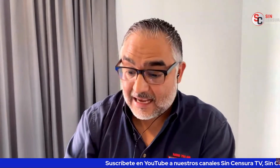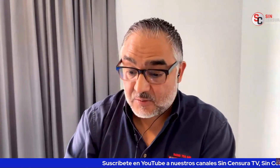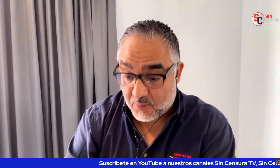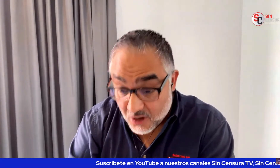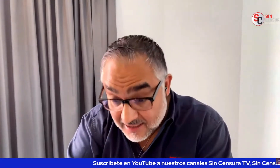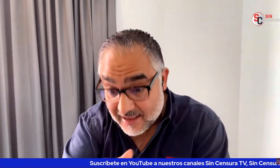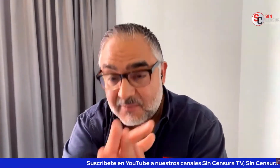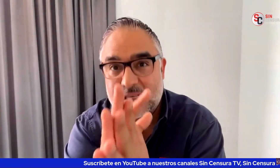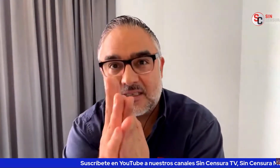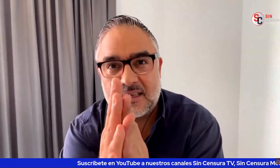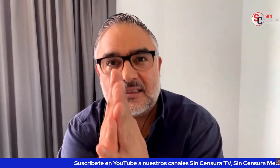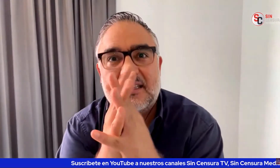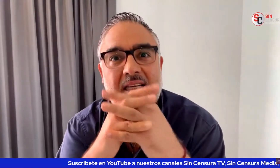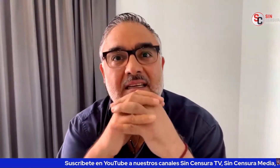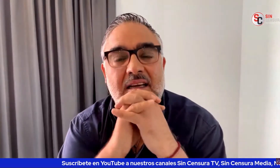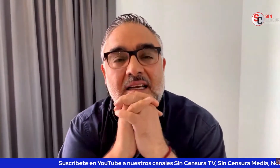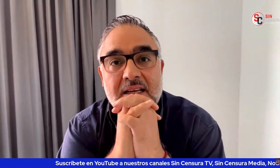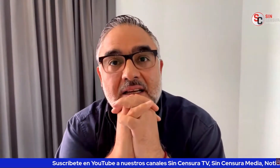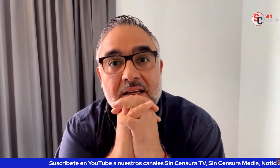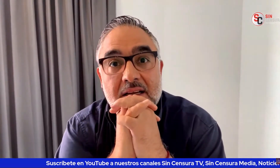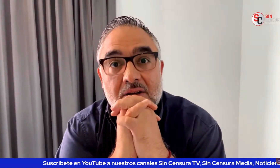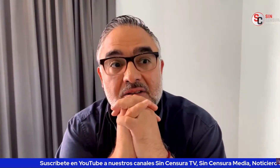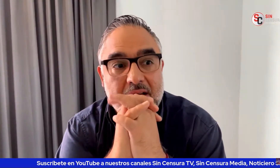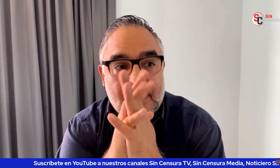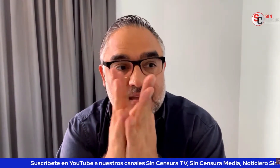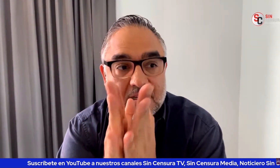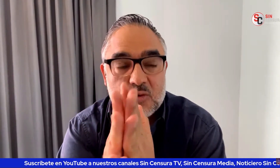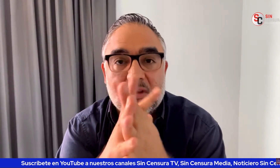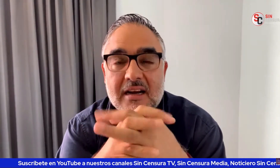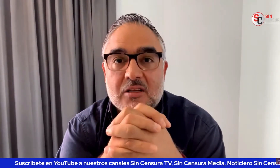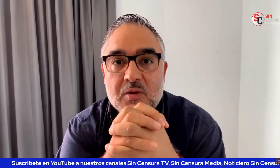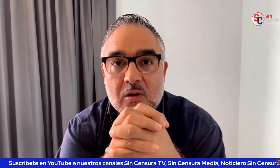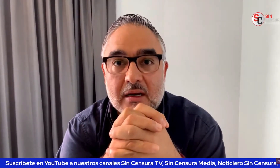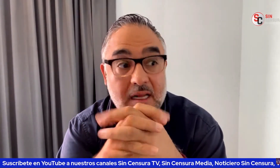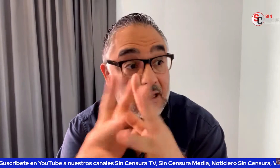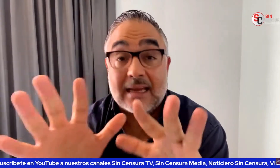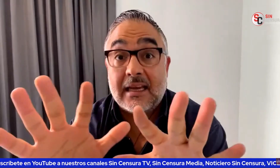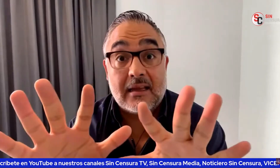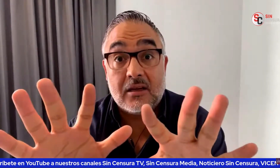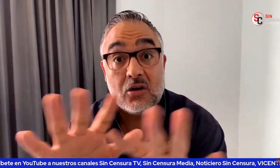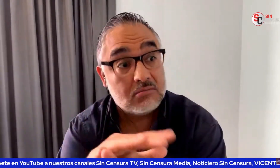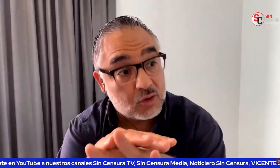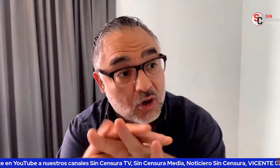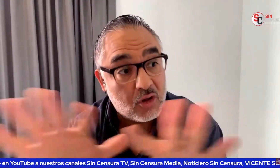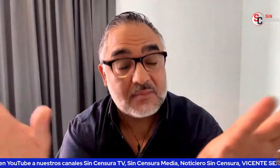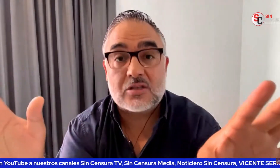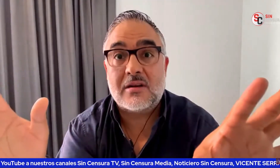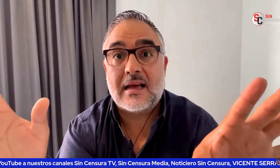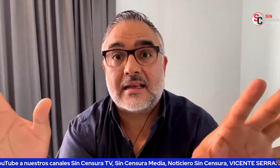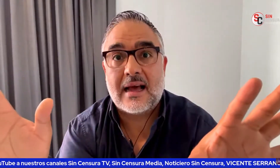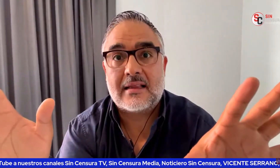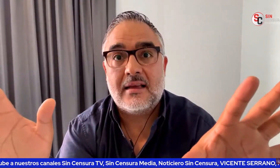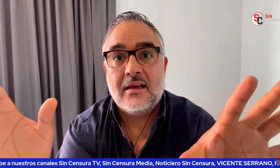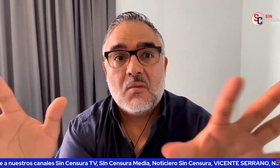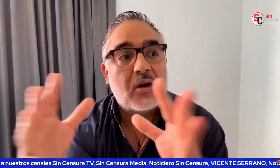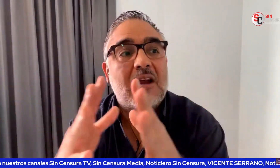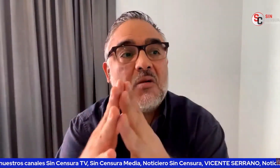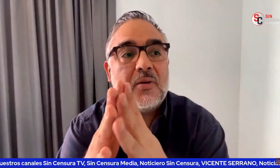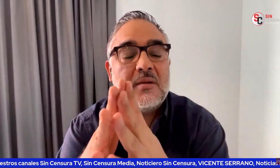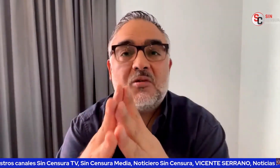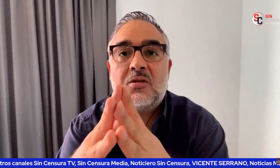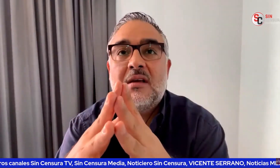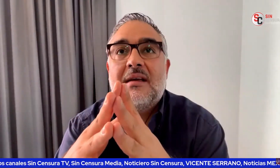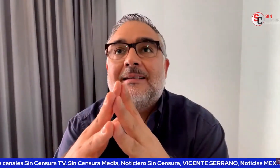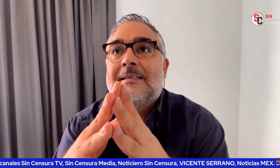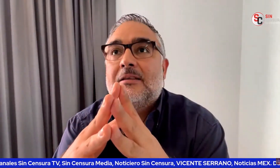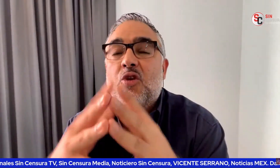contra la esposa del presidente, contra Beatriz Gutiérrez Müller, a quien le digo toda mi solidaridad, porque